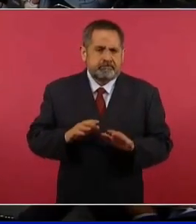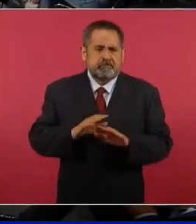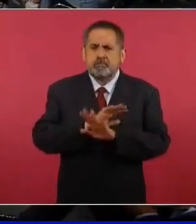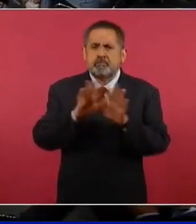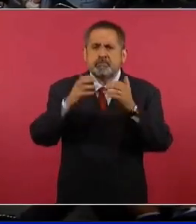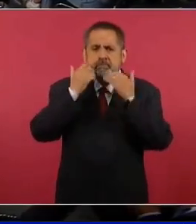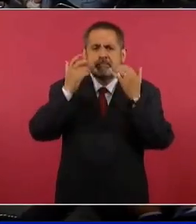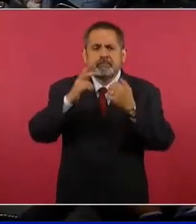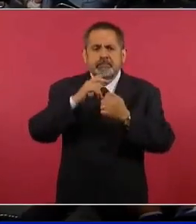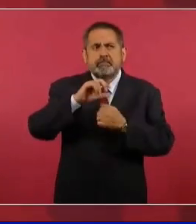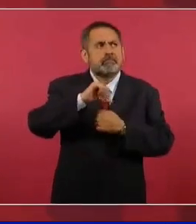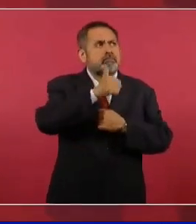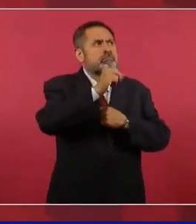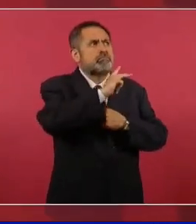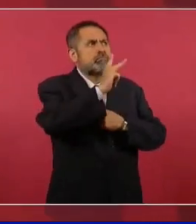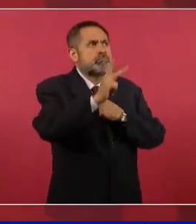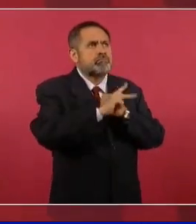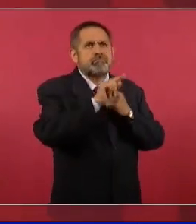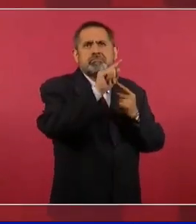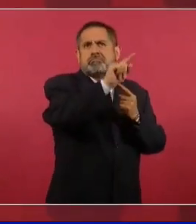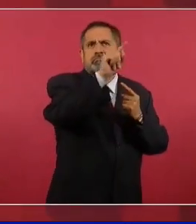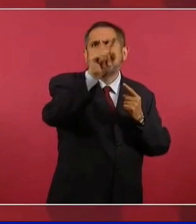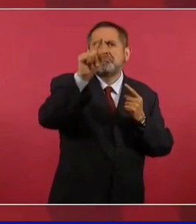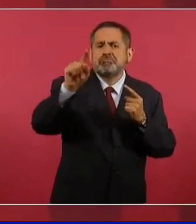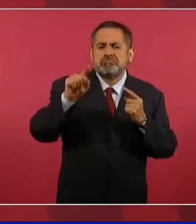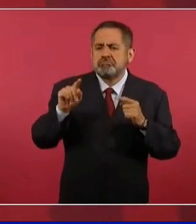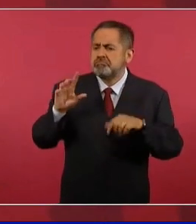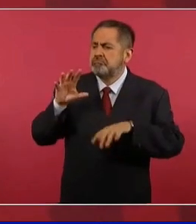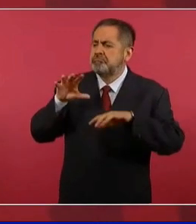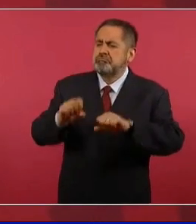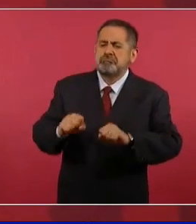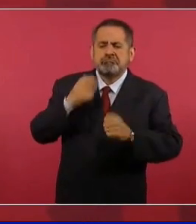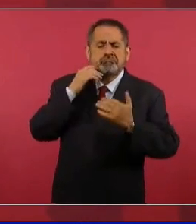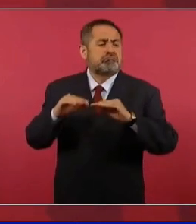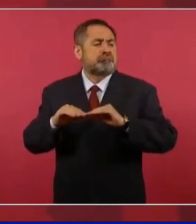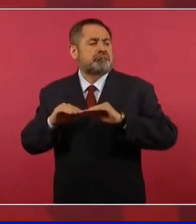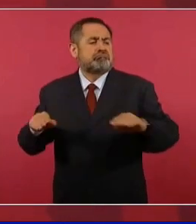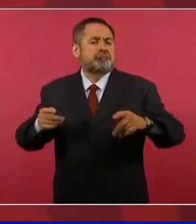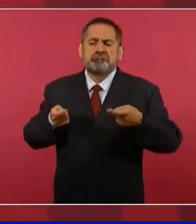cualquier gobierno extranjero, cualquier hegemonía, sea